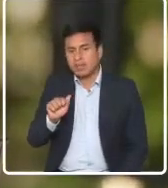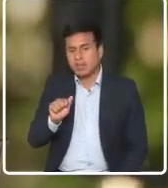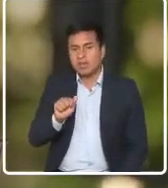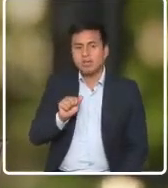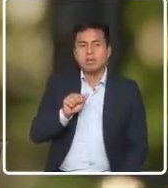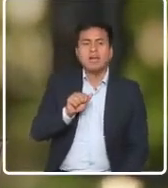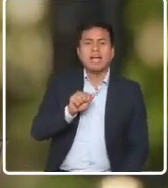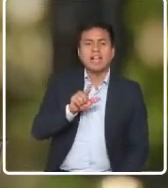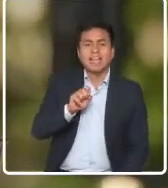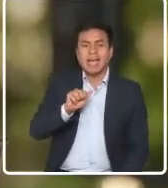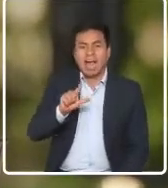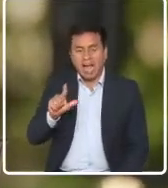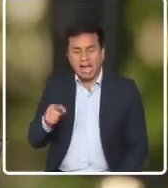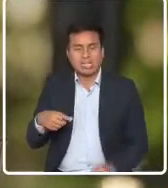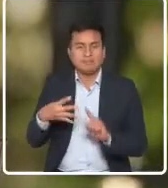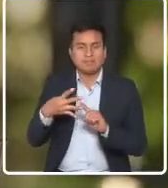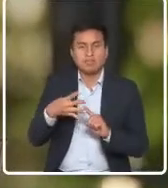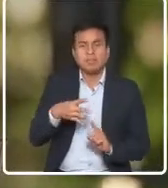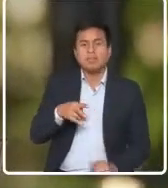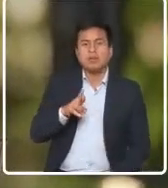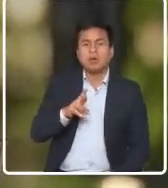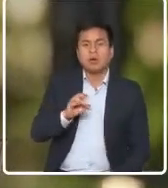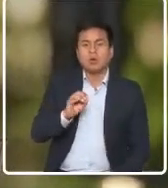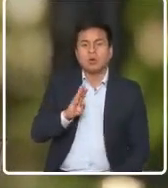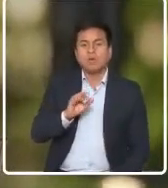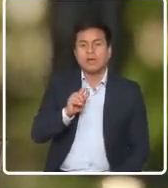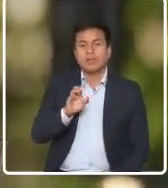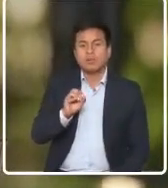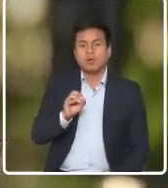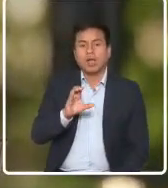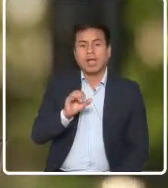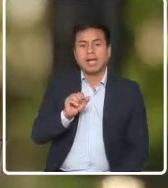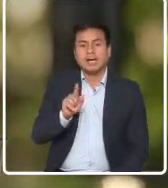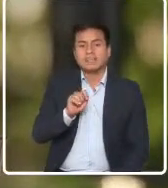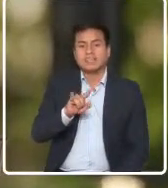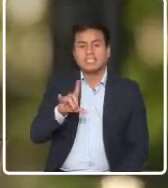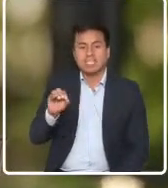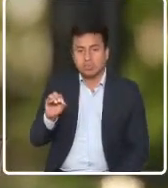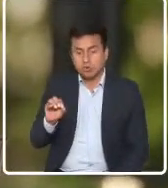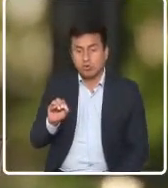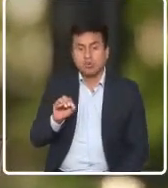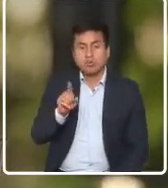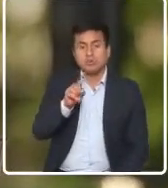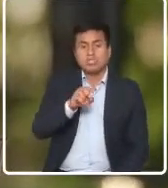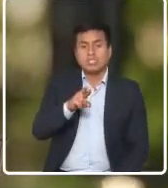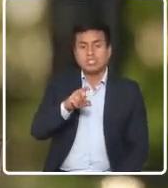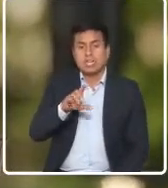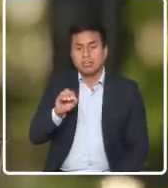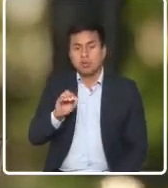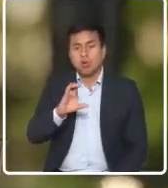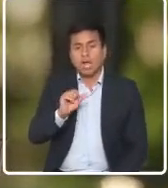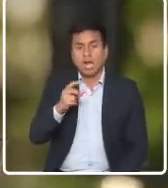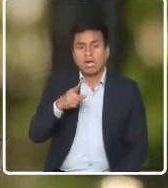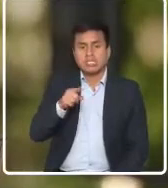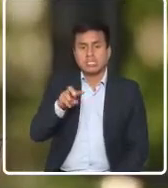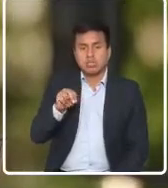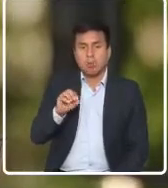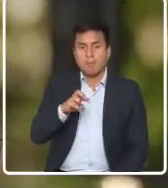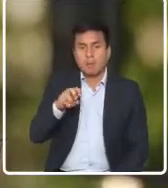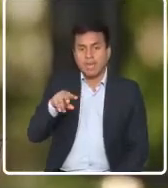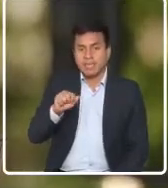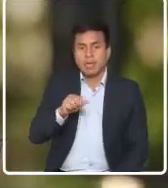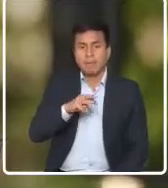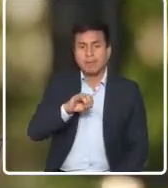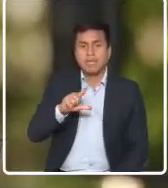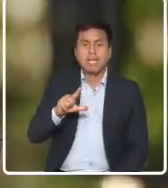Rodrigo López Leal, Roberto Castillo Valdebenito, Sergio Cancino Peña,